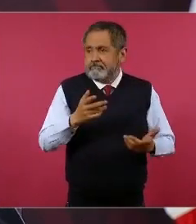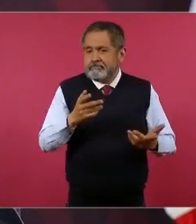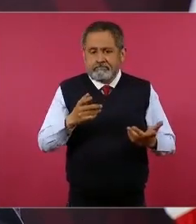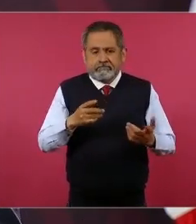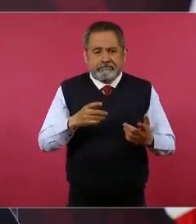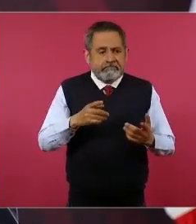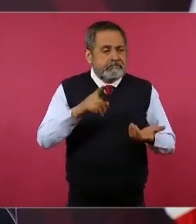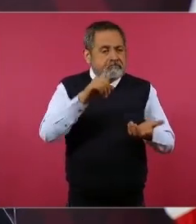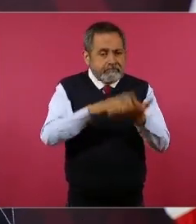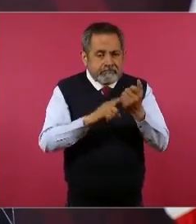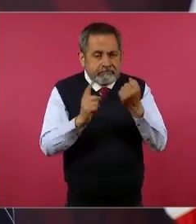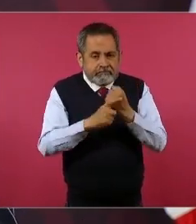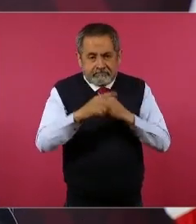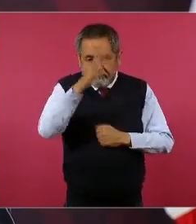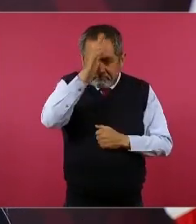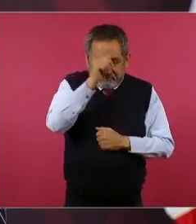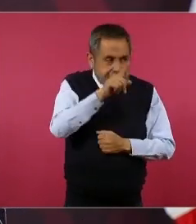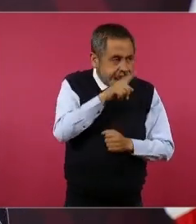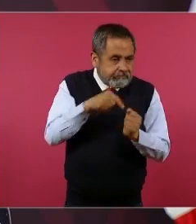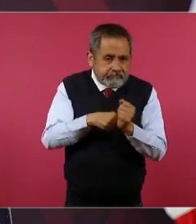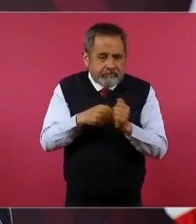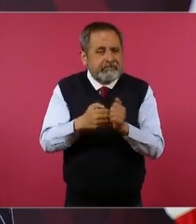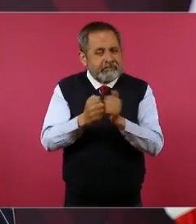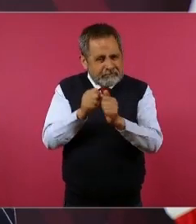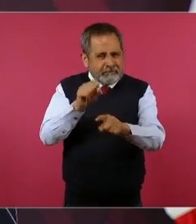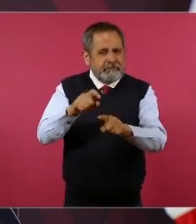los acuerdos que hicieron con Calderón,